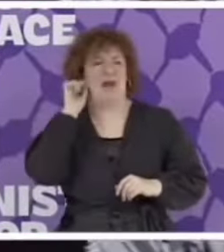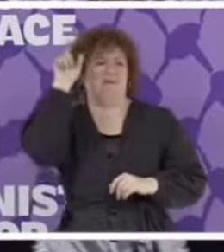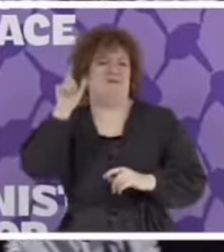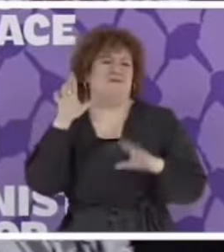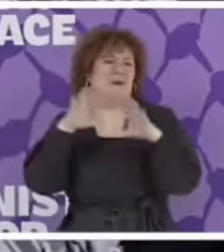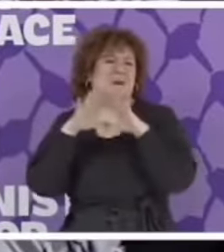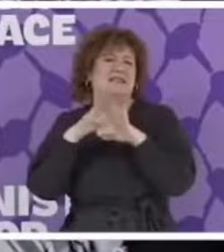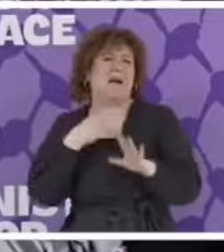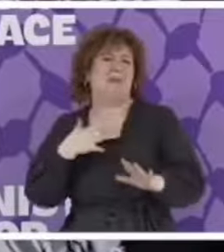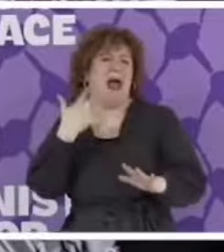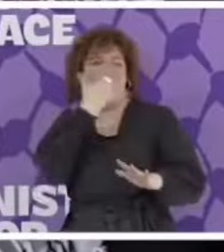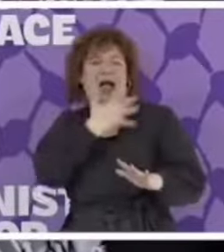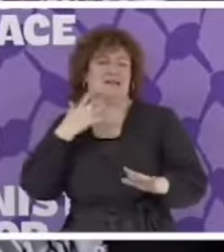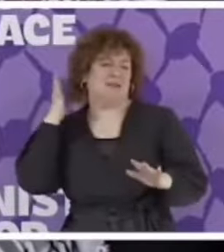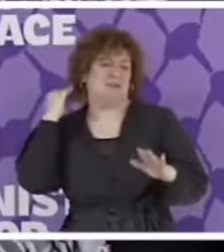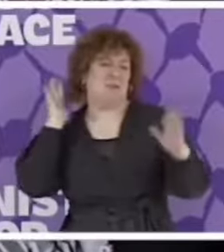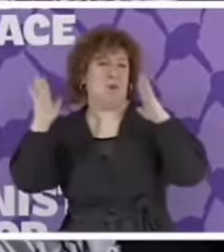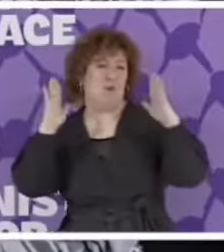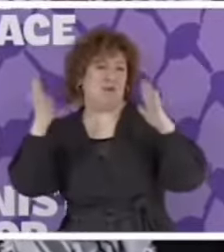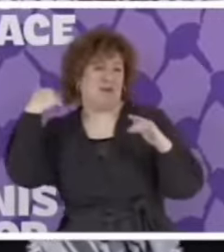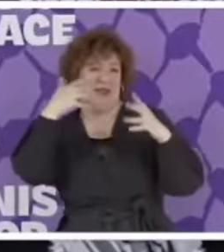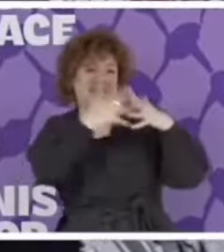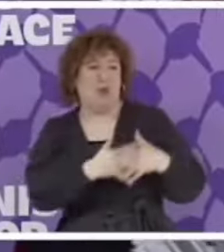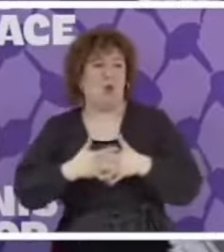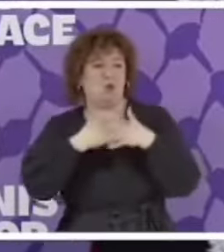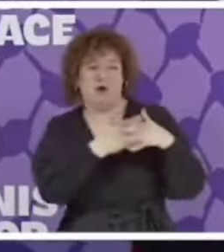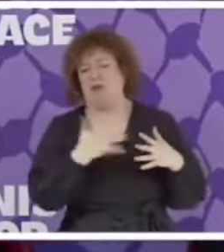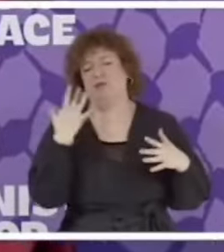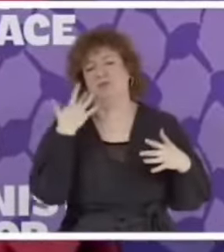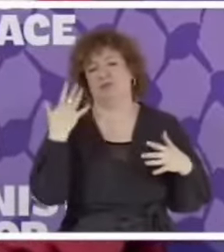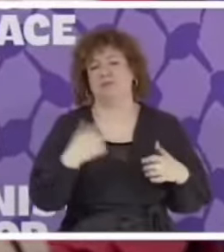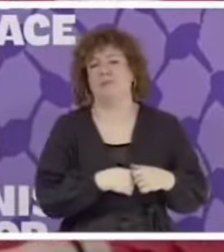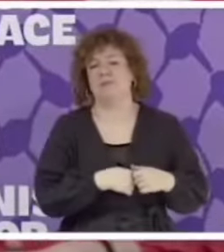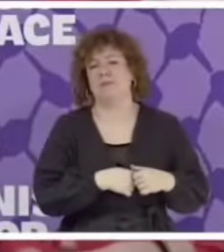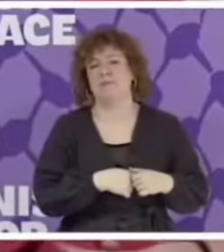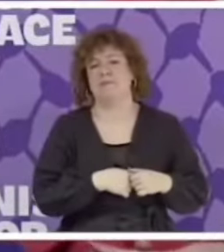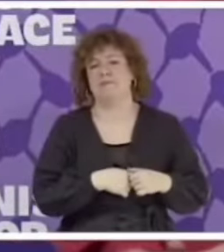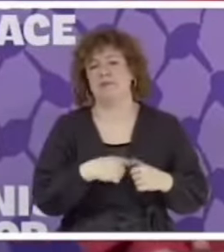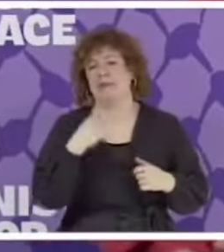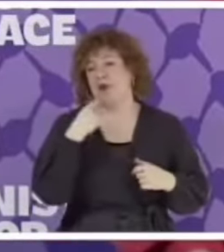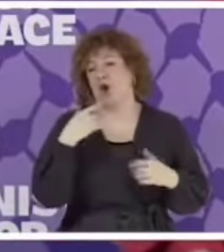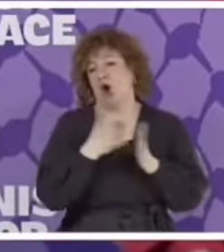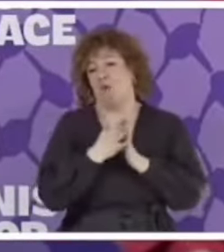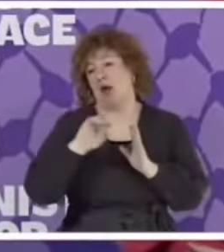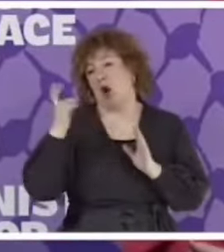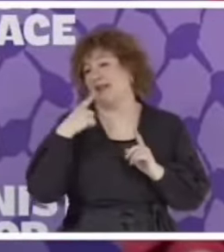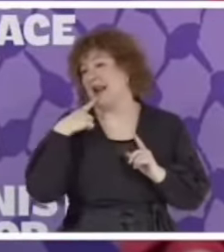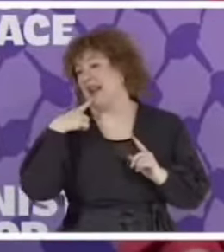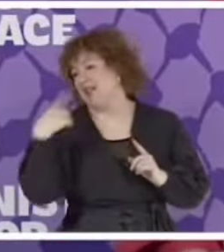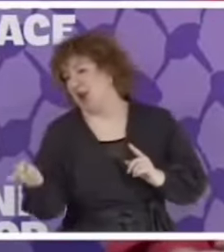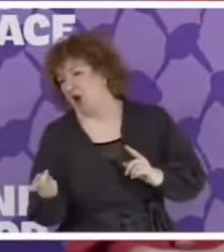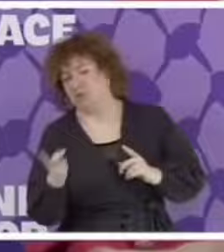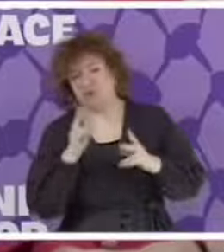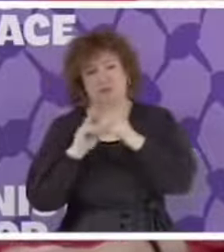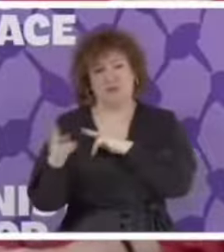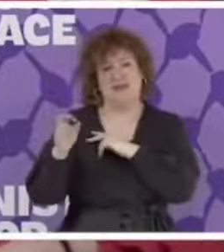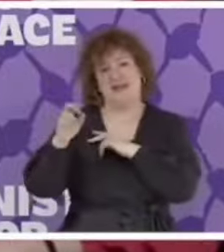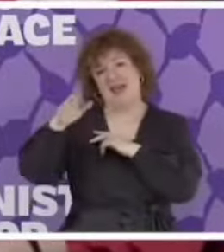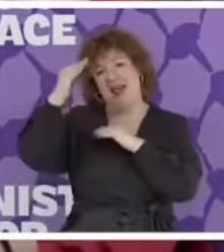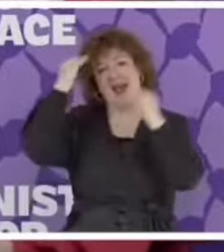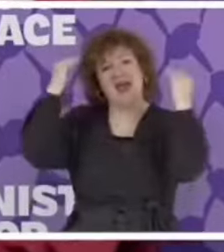feministas blancas del momento, estadounidense, le dijo a otra compañera feminista